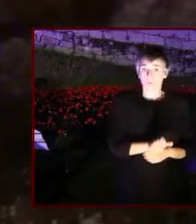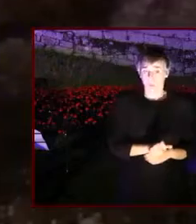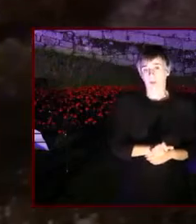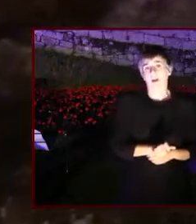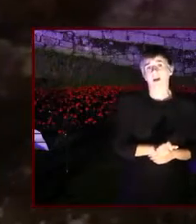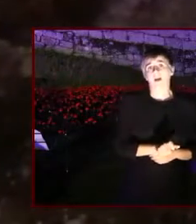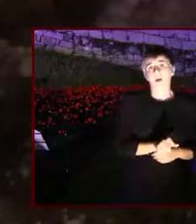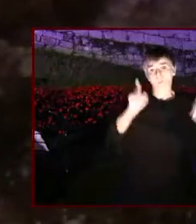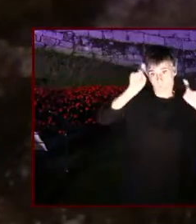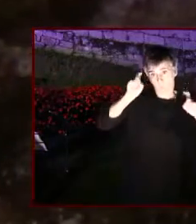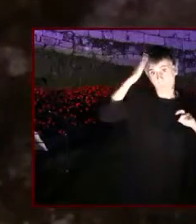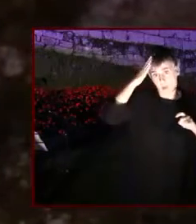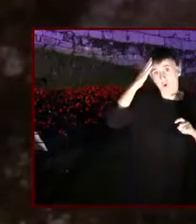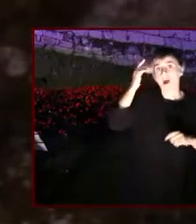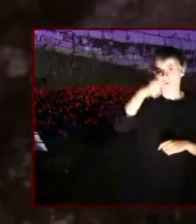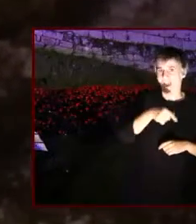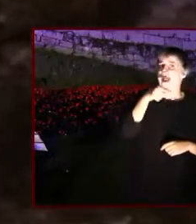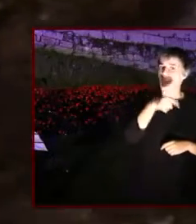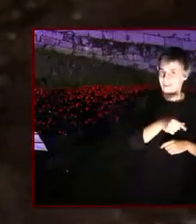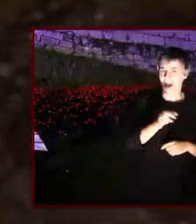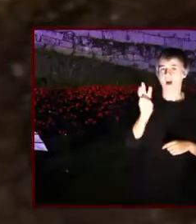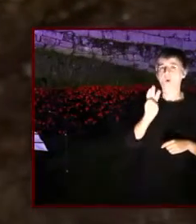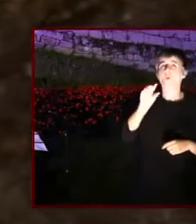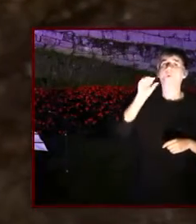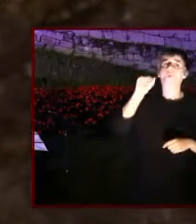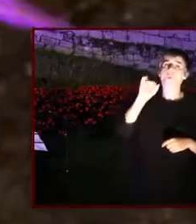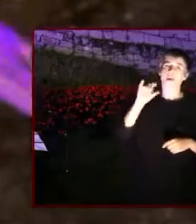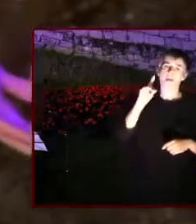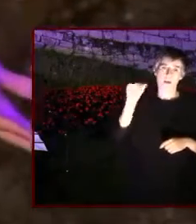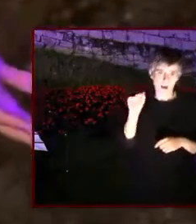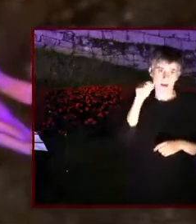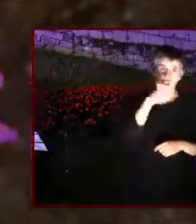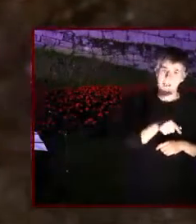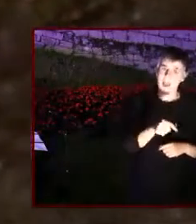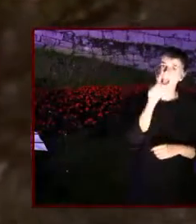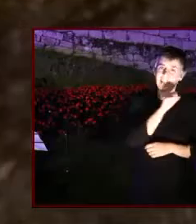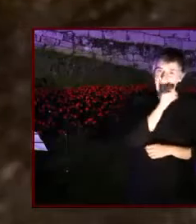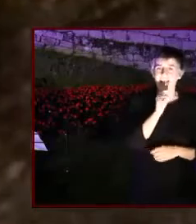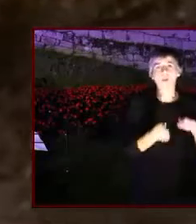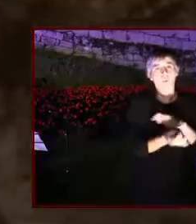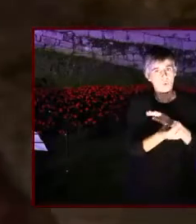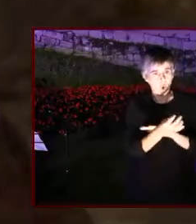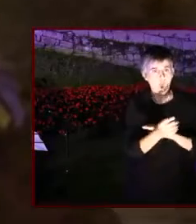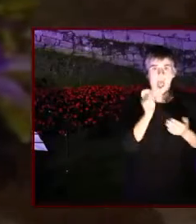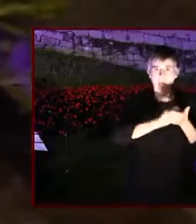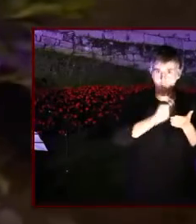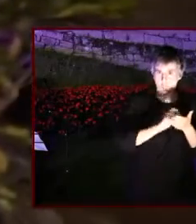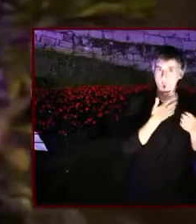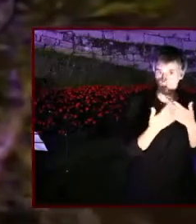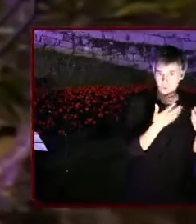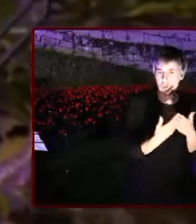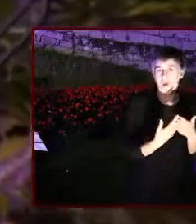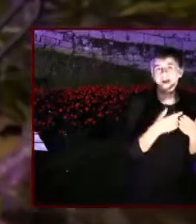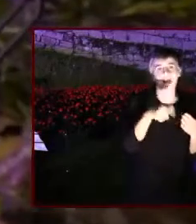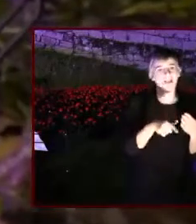cantante, compositora e produtora. Así, pois que era a persoa perfecta para asumir o reto da